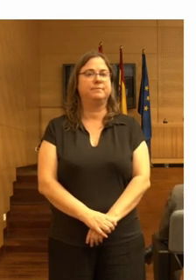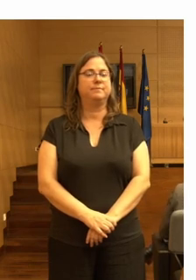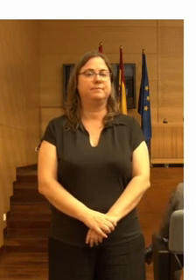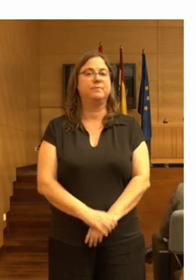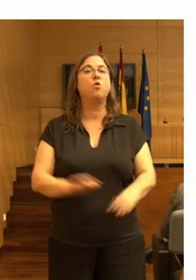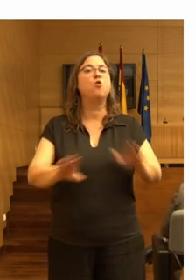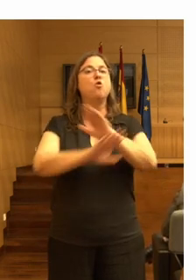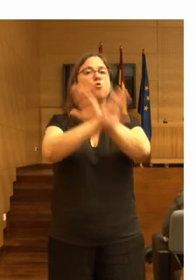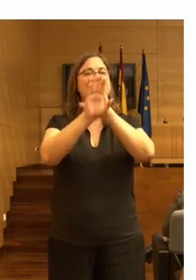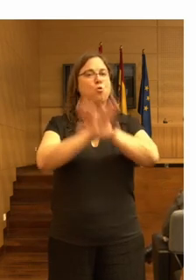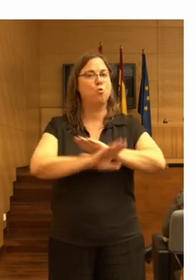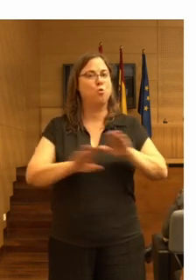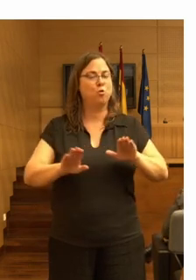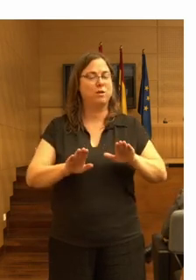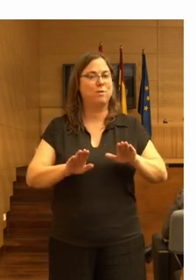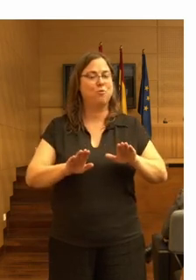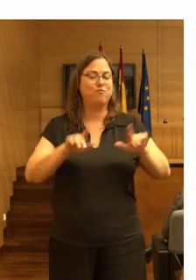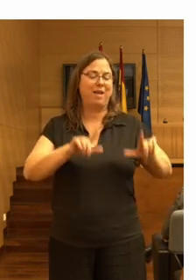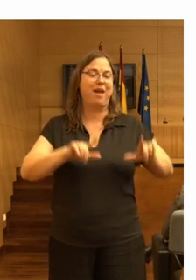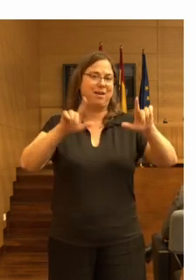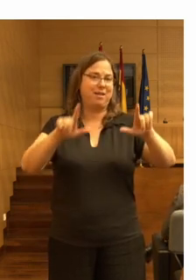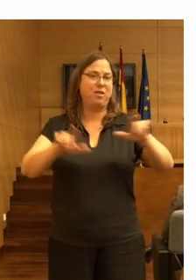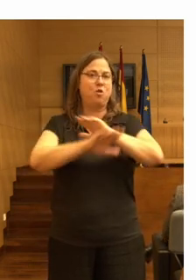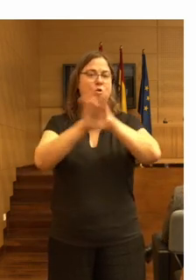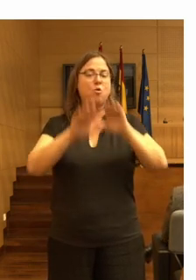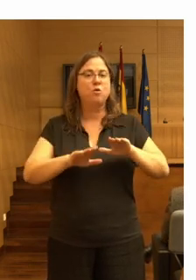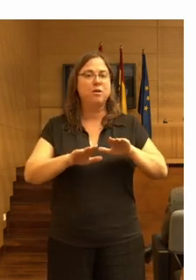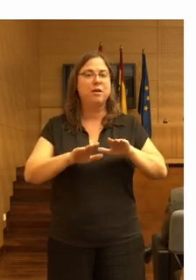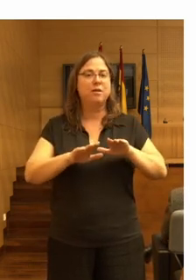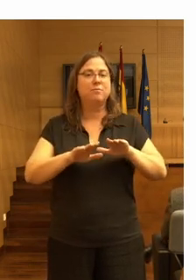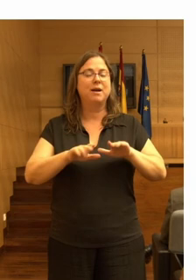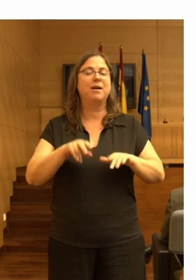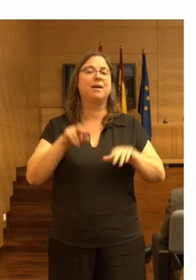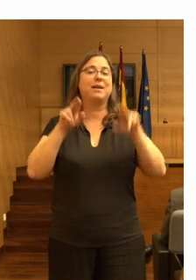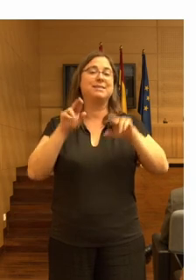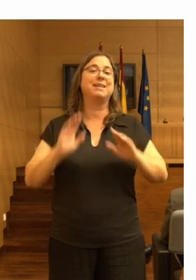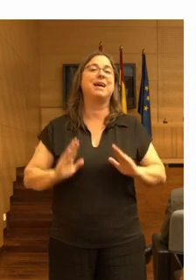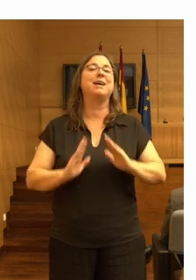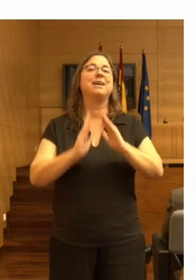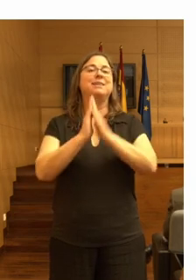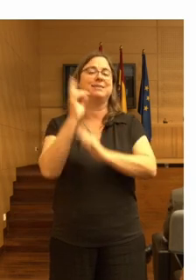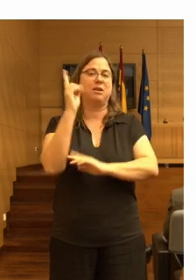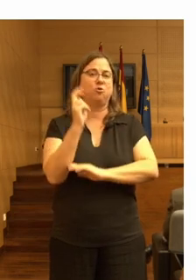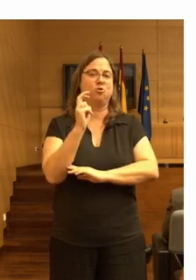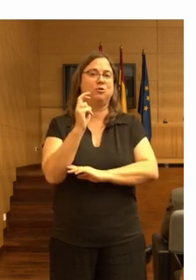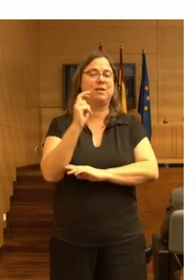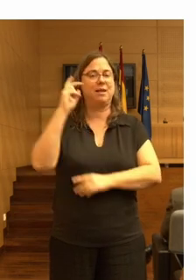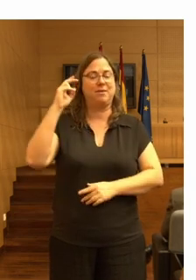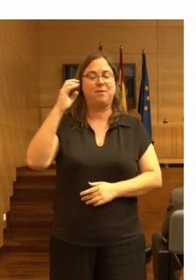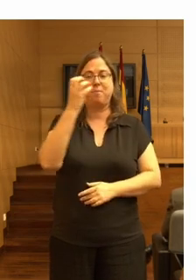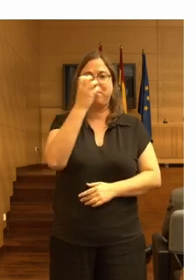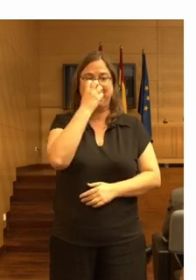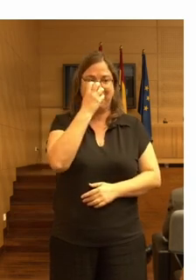Y por último, la última acreditación es para la Residencia San José de Medina del Campo,